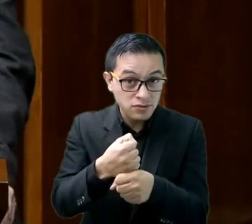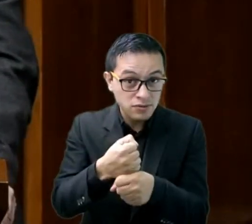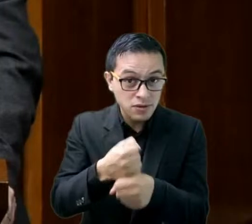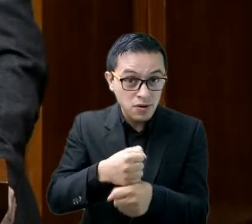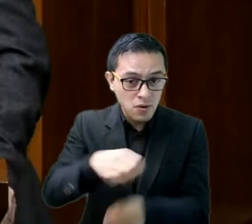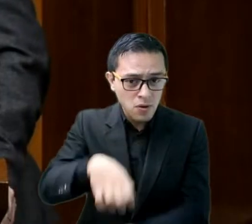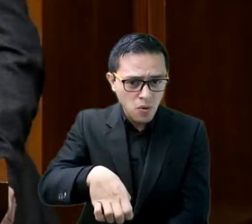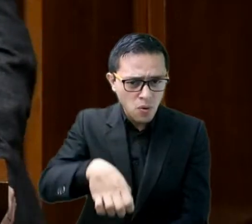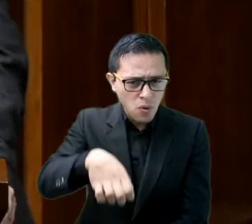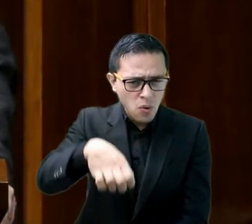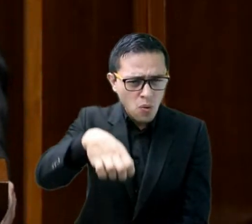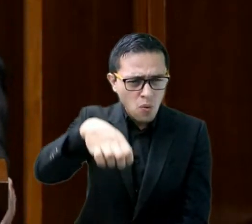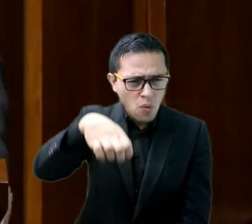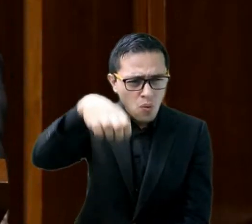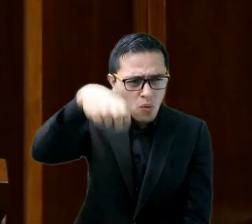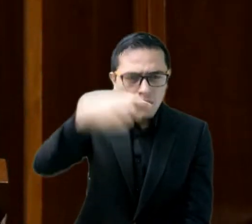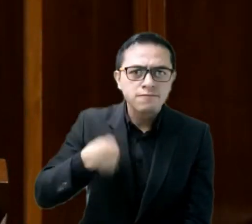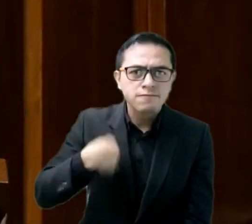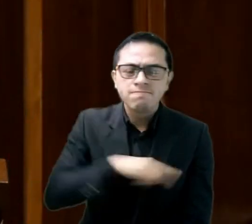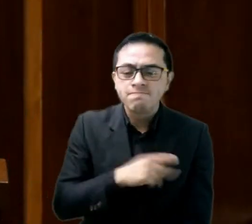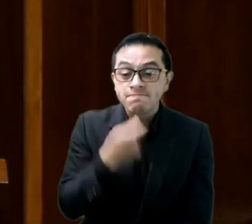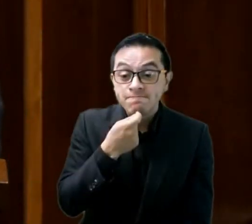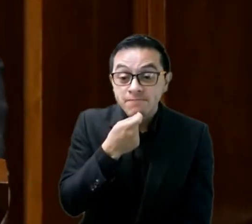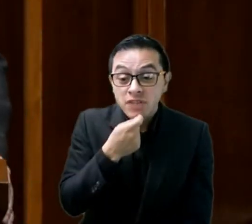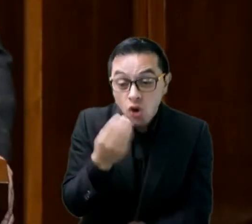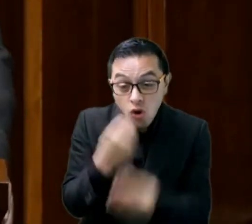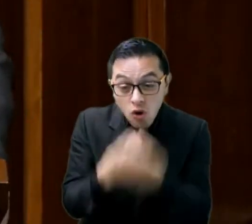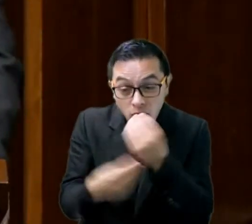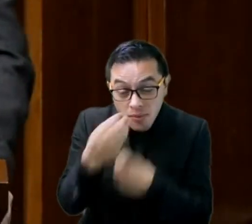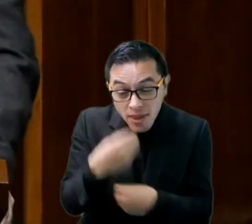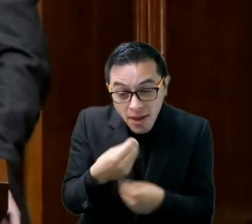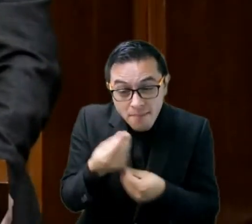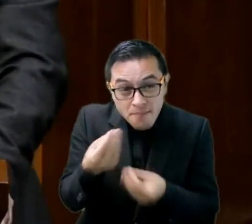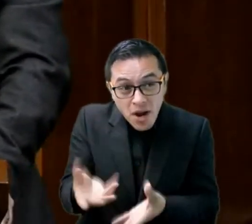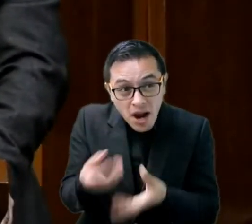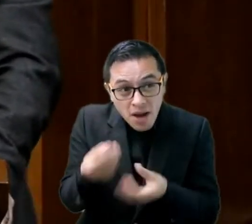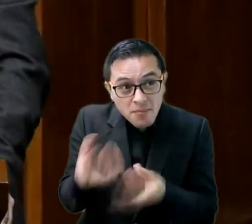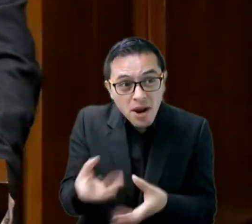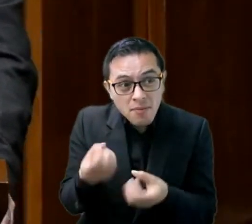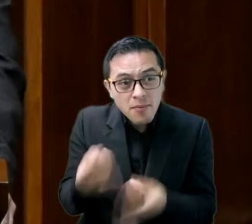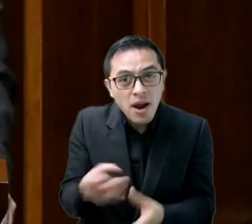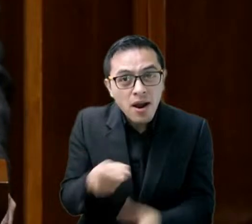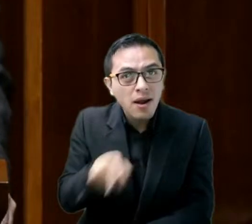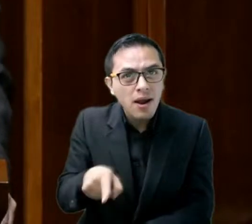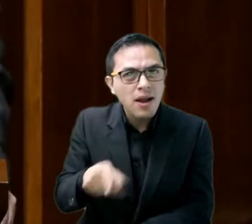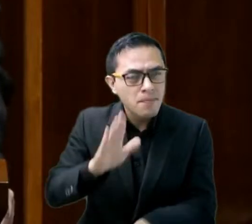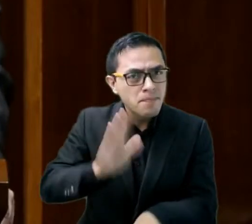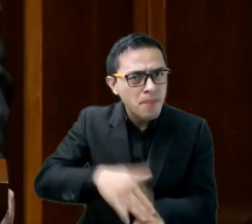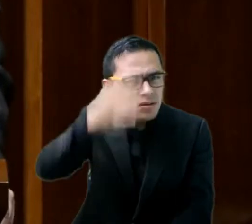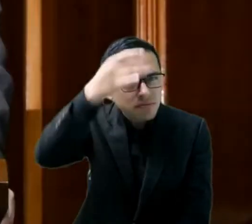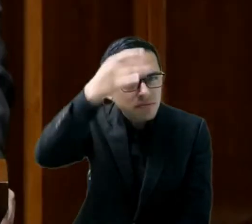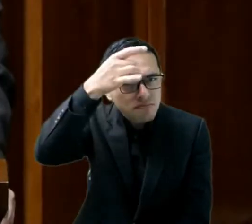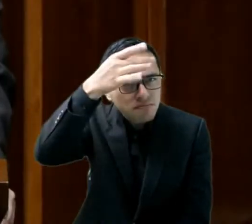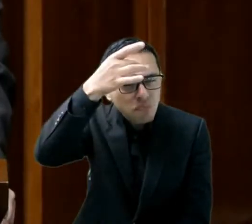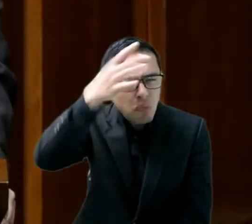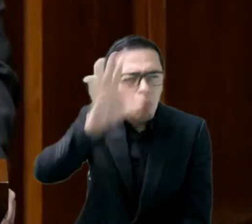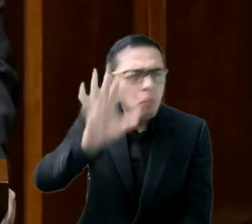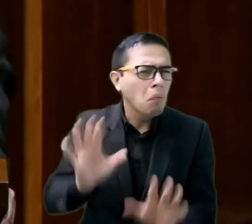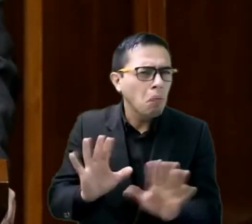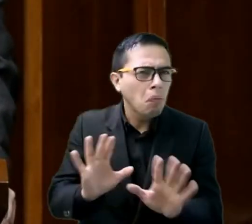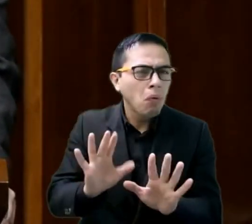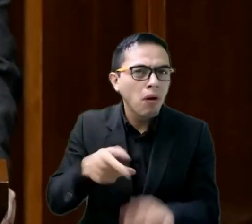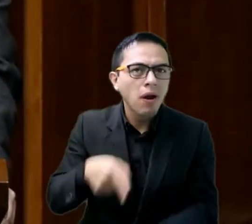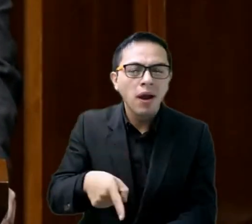no te hace más inteligente, te hace que tengas una masa encefálica que te permita adquirir